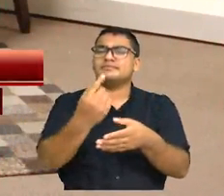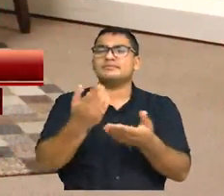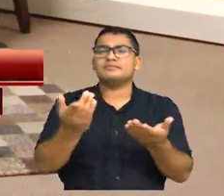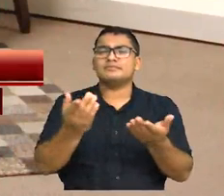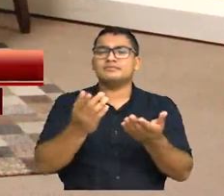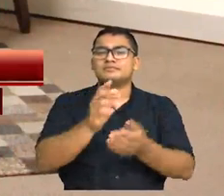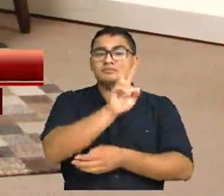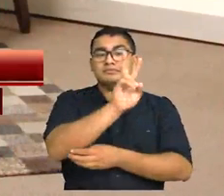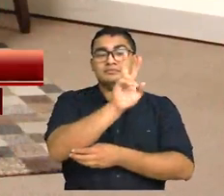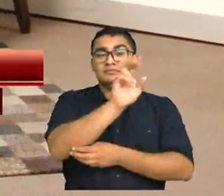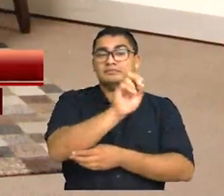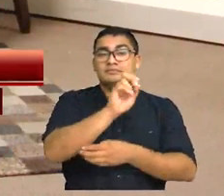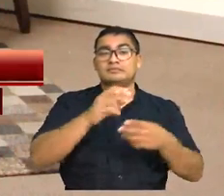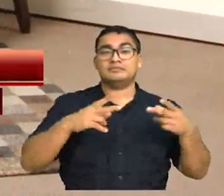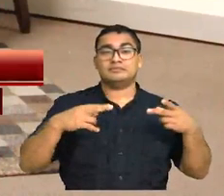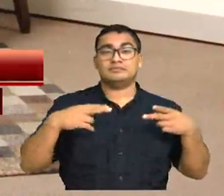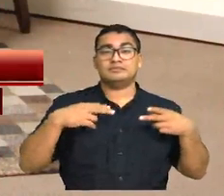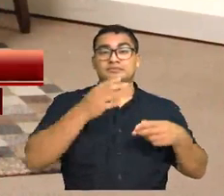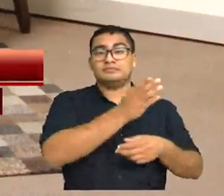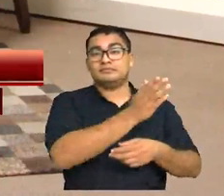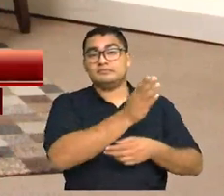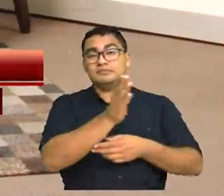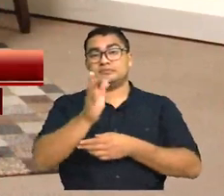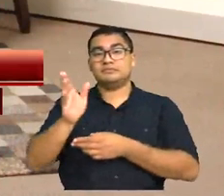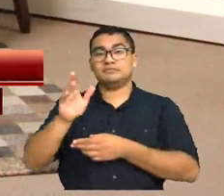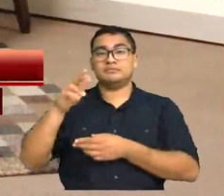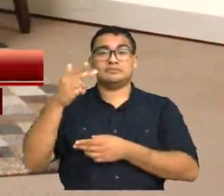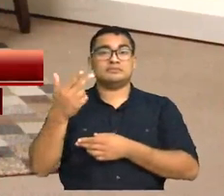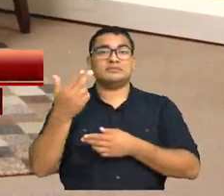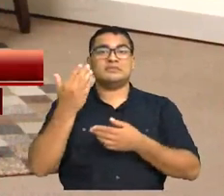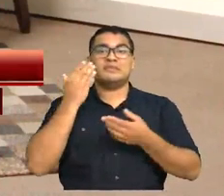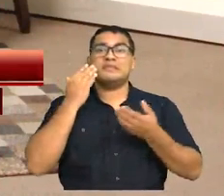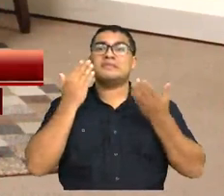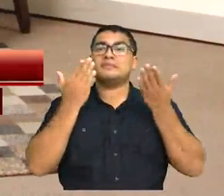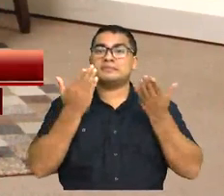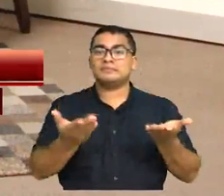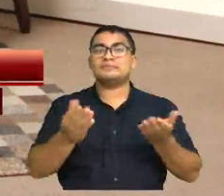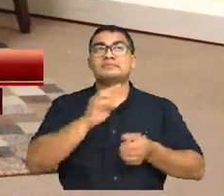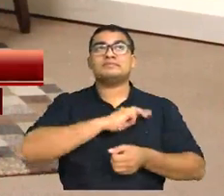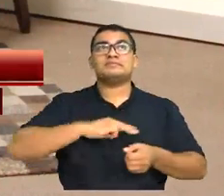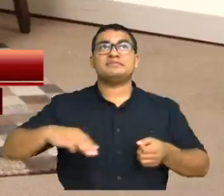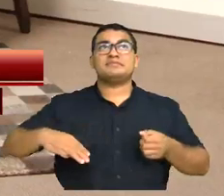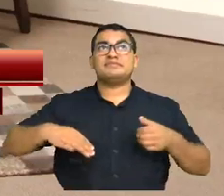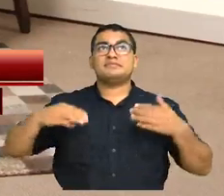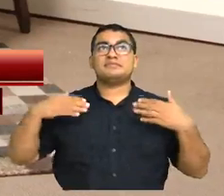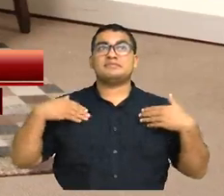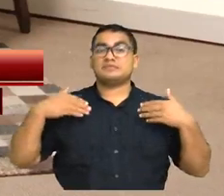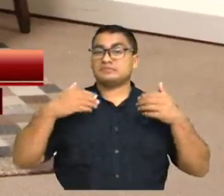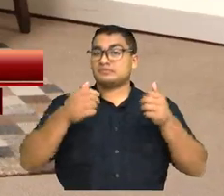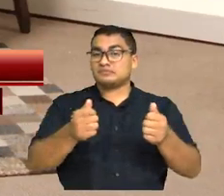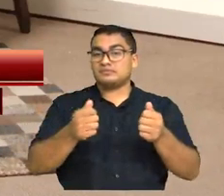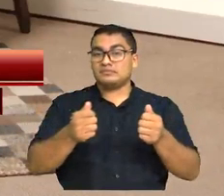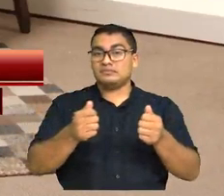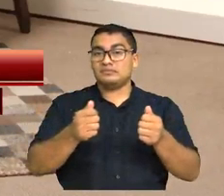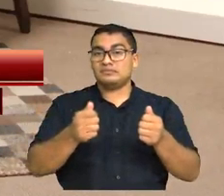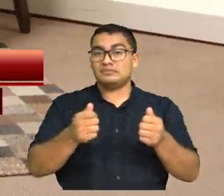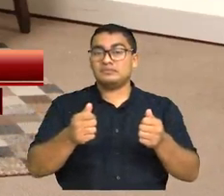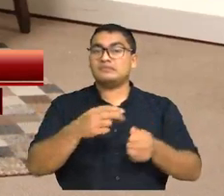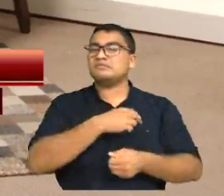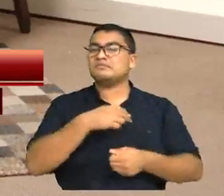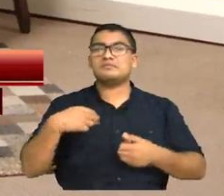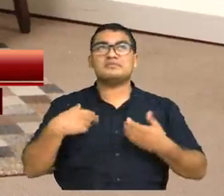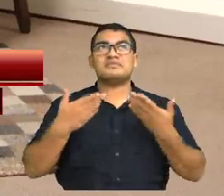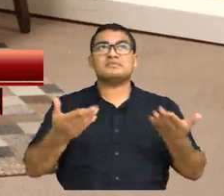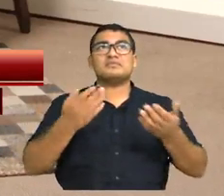del 20 de abril al 8 de mayo, el Ministerio de Salud, el MINSA, estará llevando a cabo